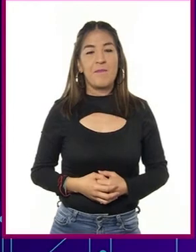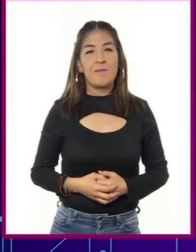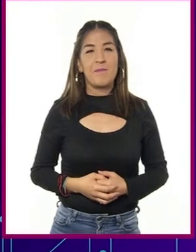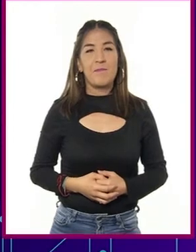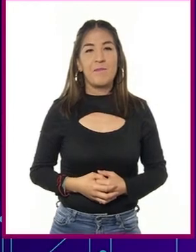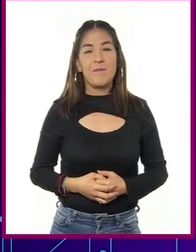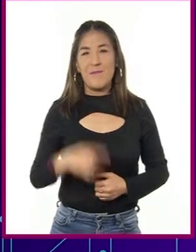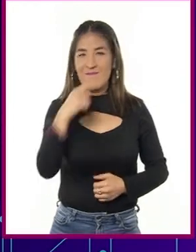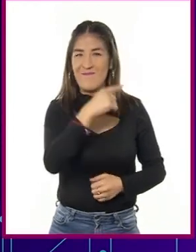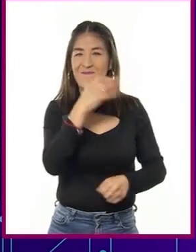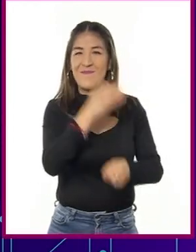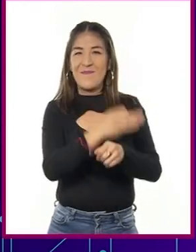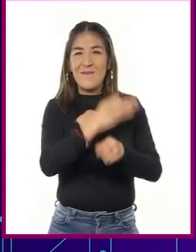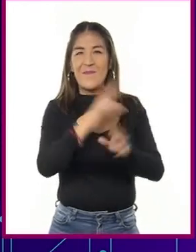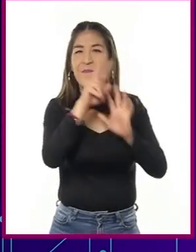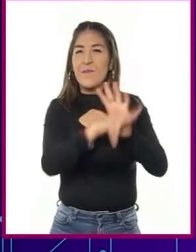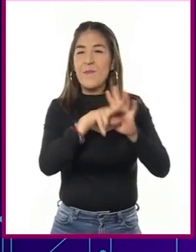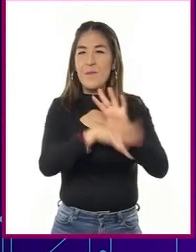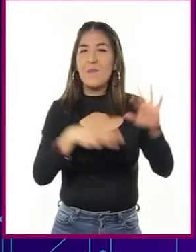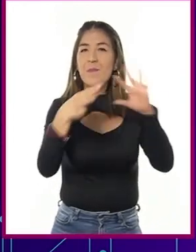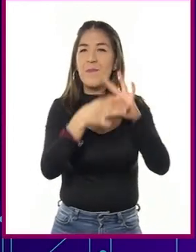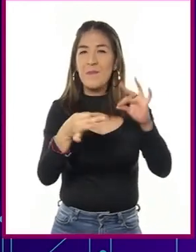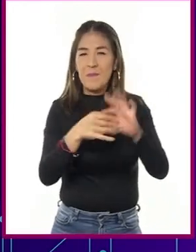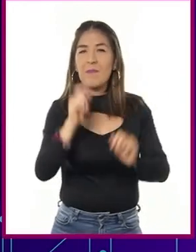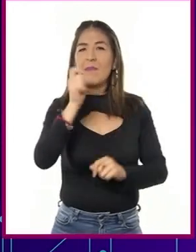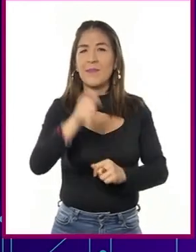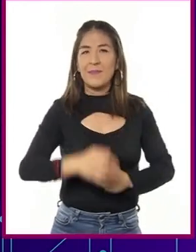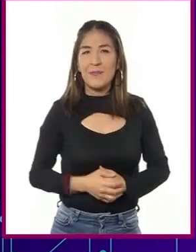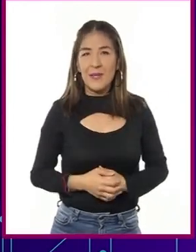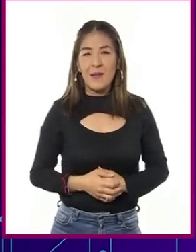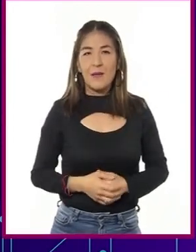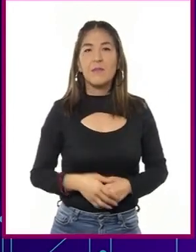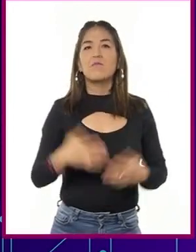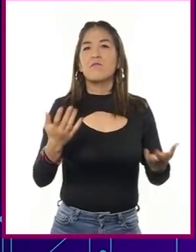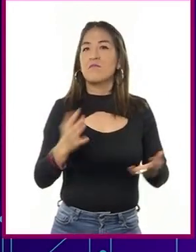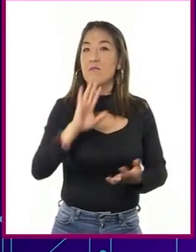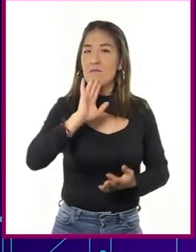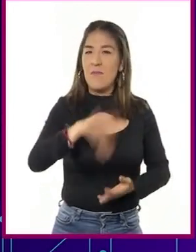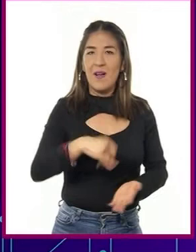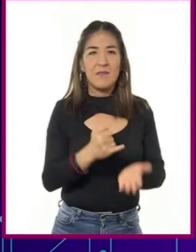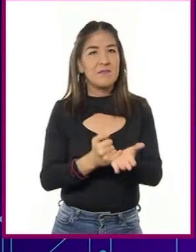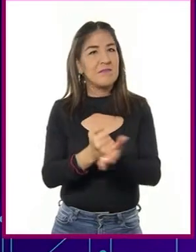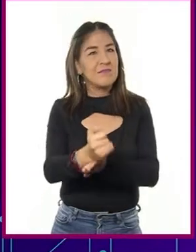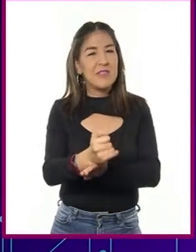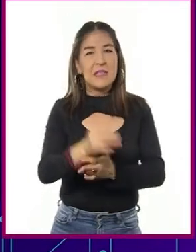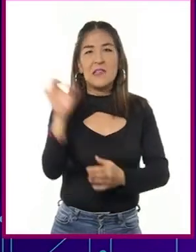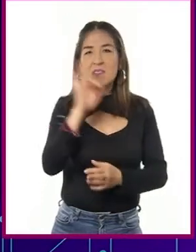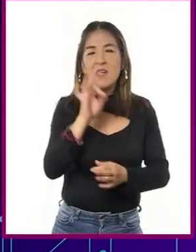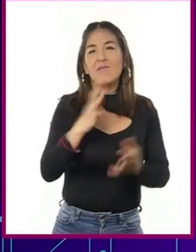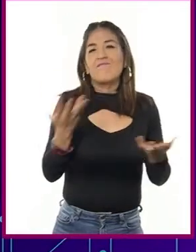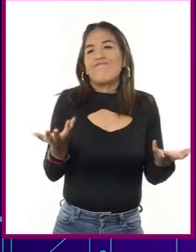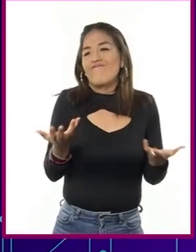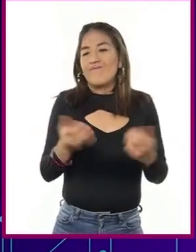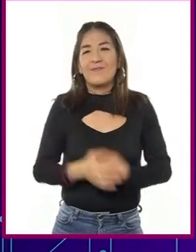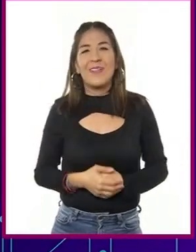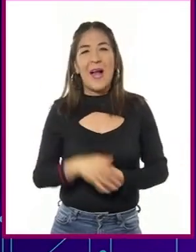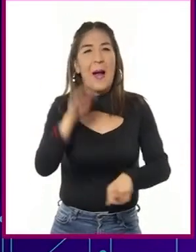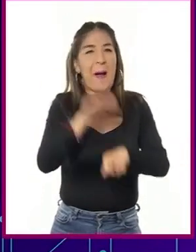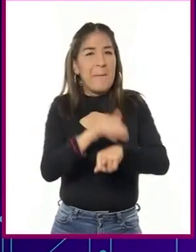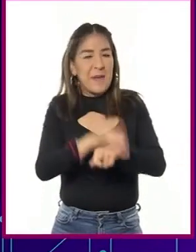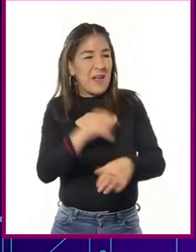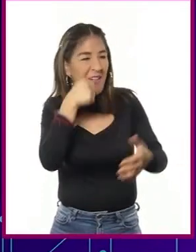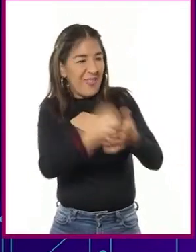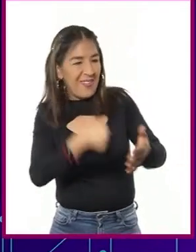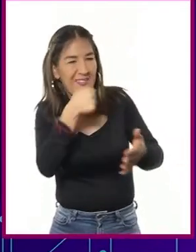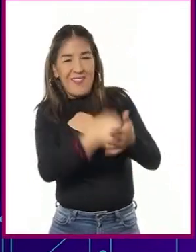El video anterior es una muestra fiel de cómo una mala decisión, impulsada por la presión